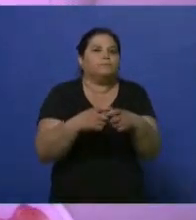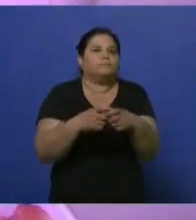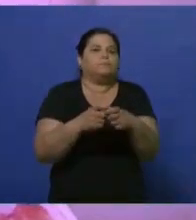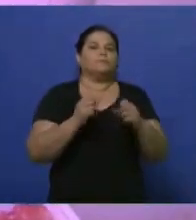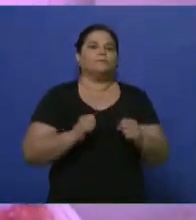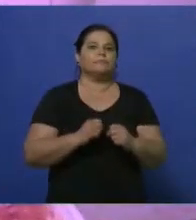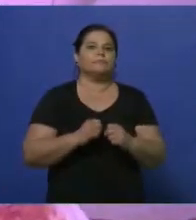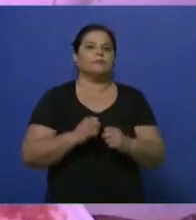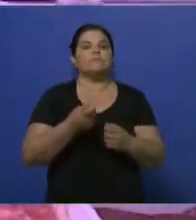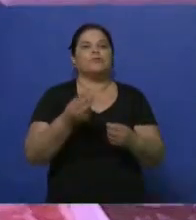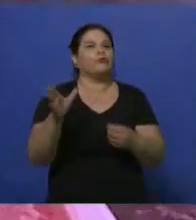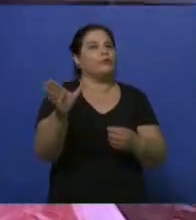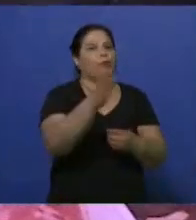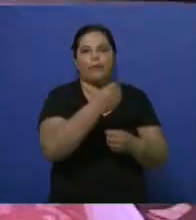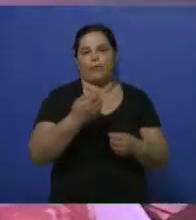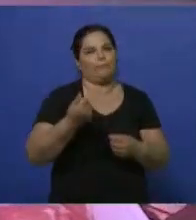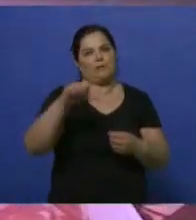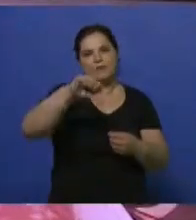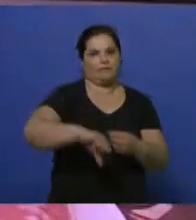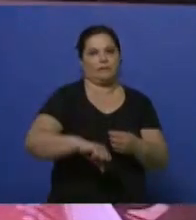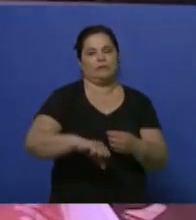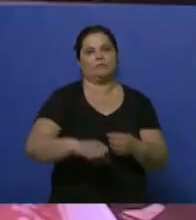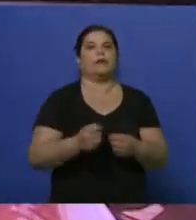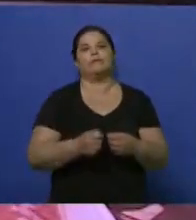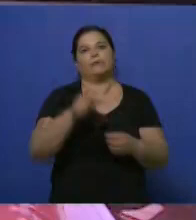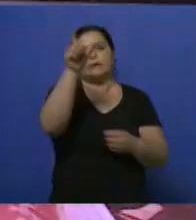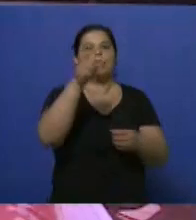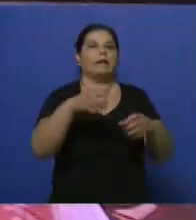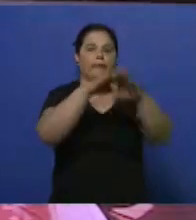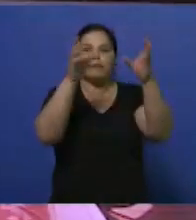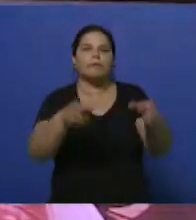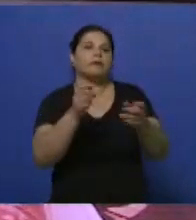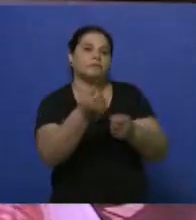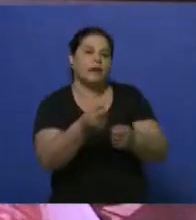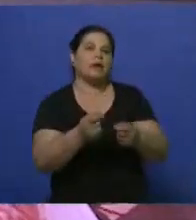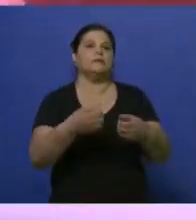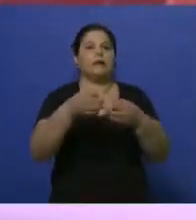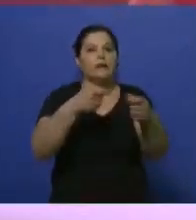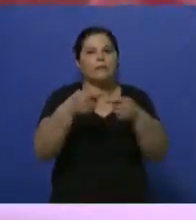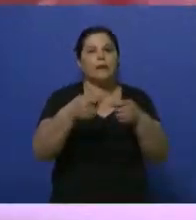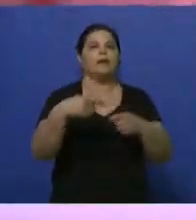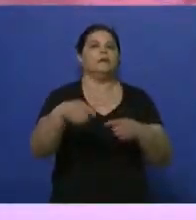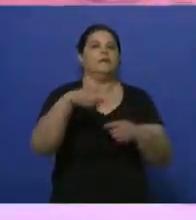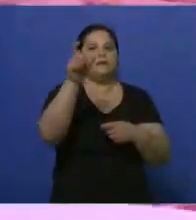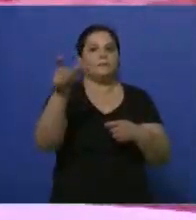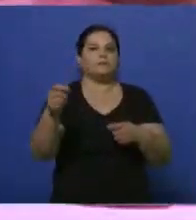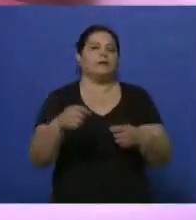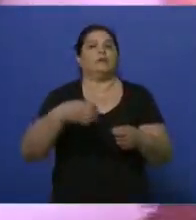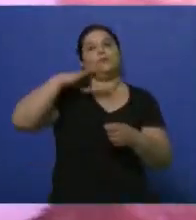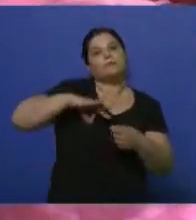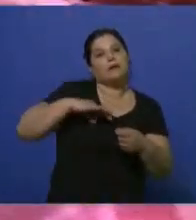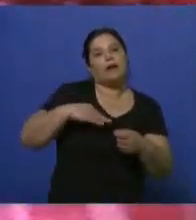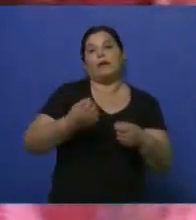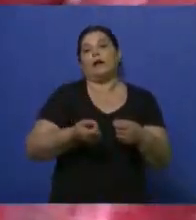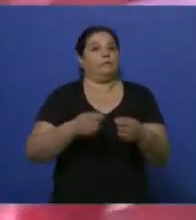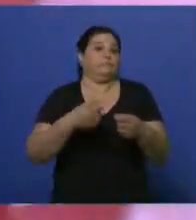están perdiendo. Uh-huh. Pierde el comerciante, pierde el industrial, cada uno está resignando un margen de rentabilidad. Uh-huh. Y por supuesto los asalariados también.